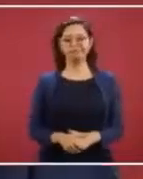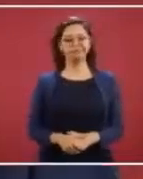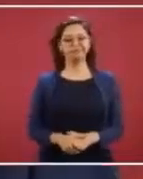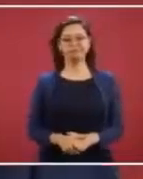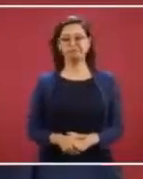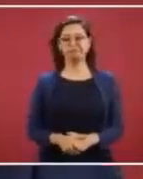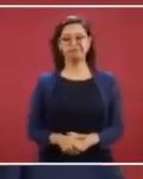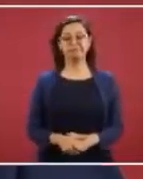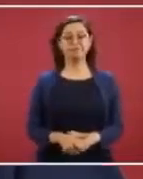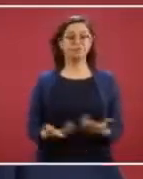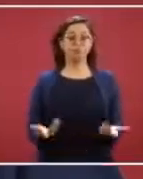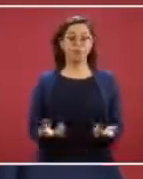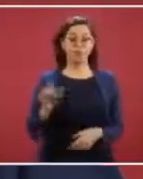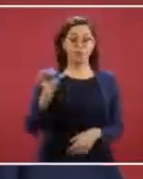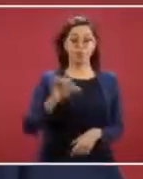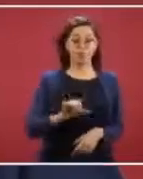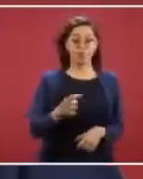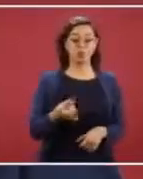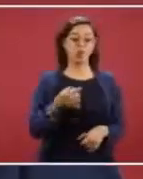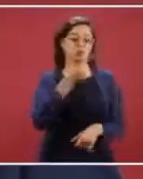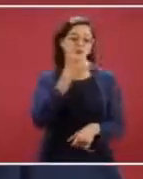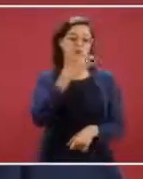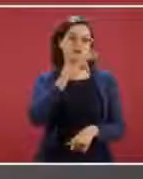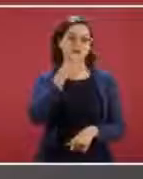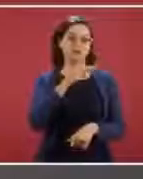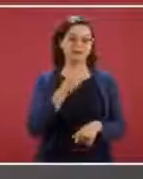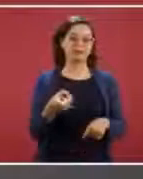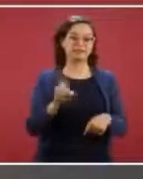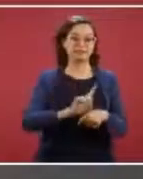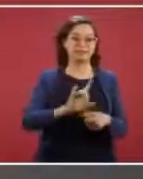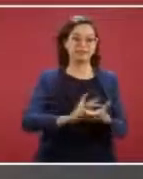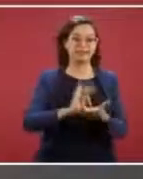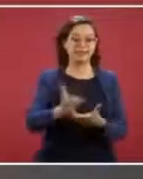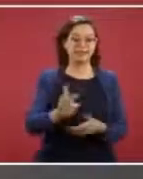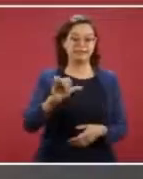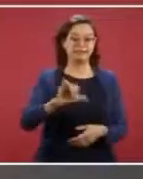Hoy es la víspera, mañana es el Día de Gracia.